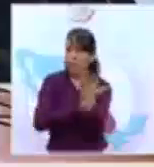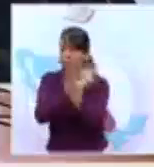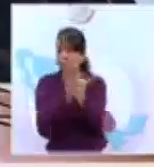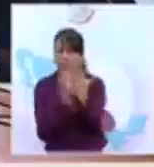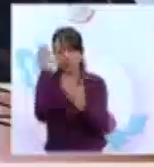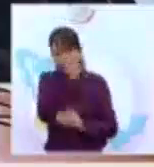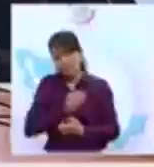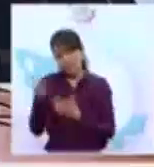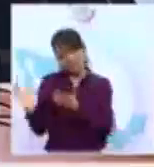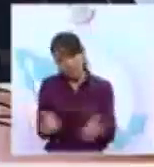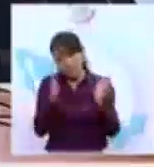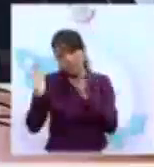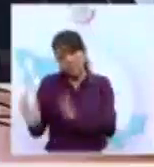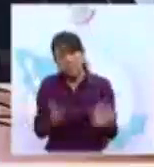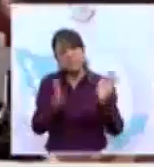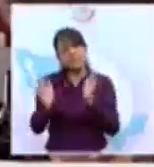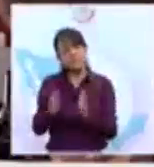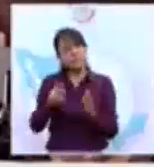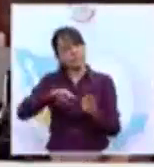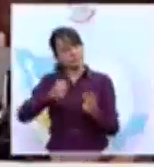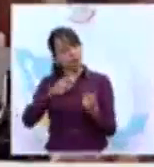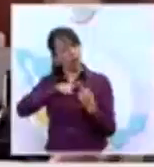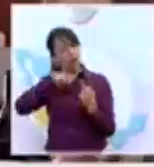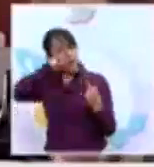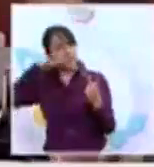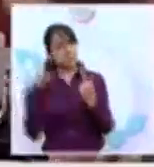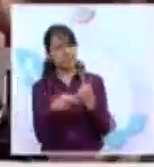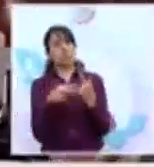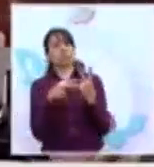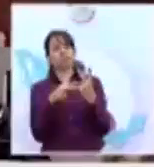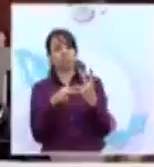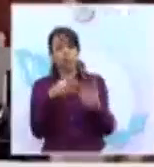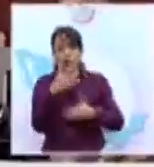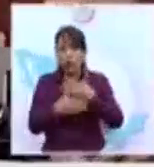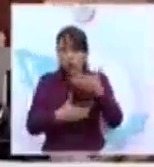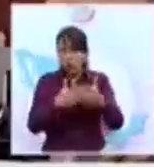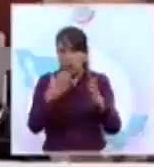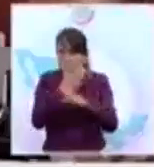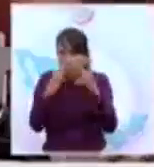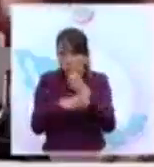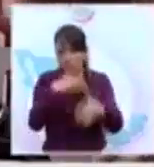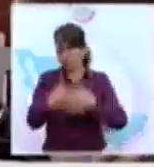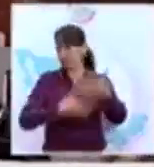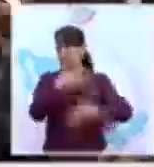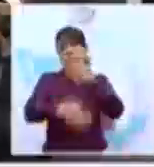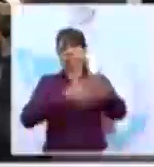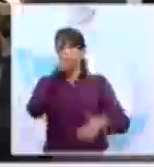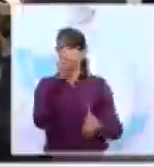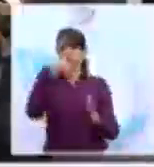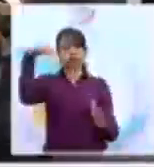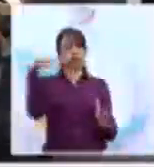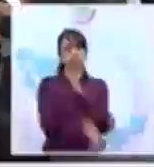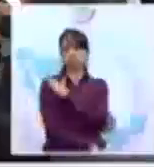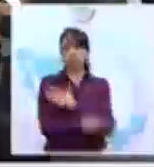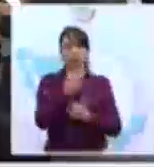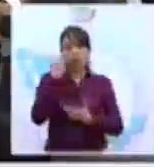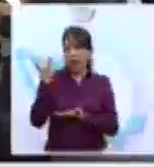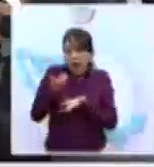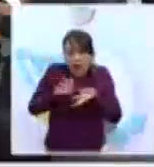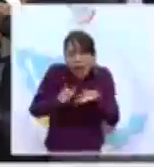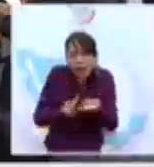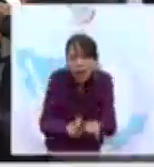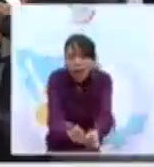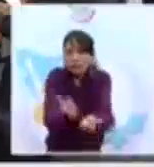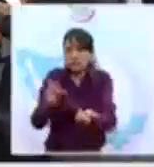ha empeorado, que el gasto público no se está asignando como debería ser, que los niveles de pobreza están incrementando. Entonces, ¿qué está